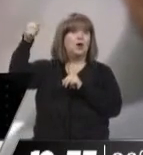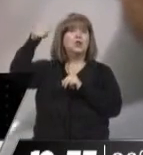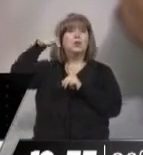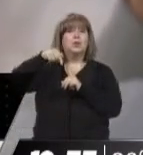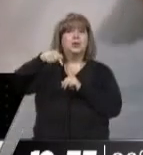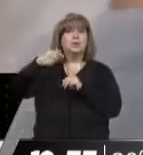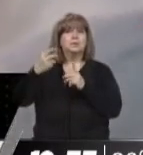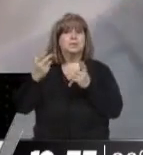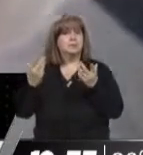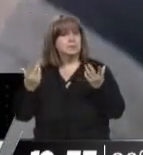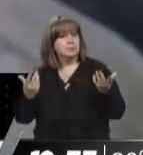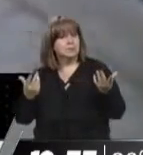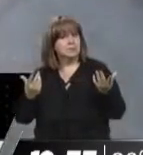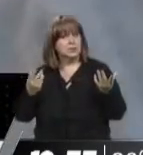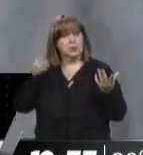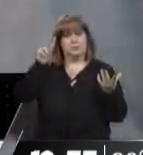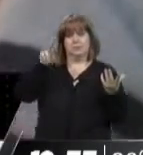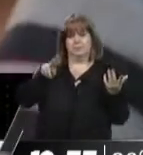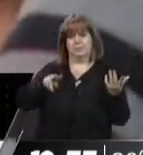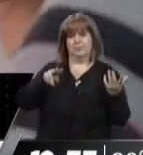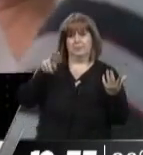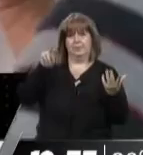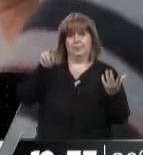No, no, para nada. ¿Qué nota?